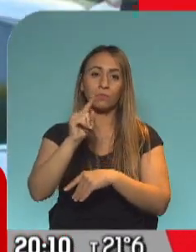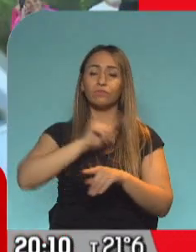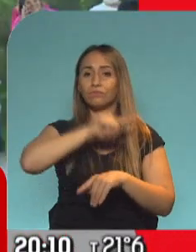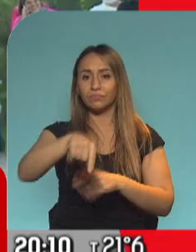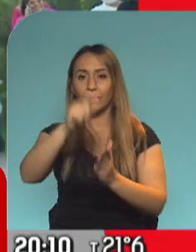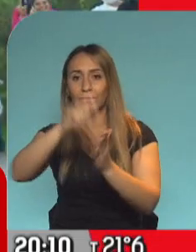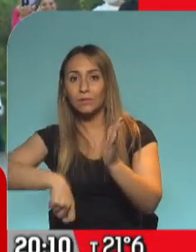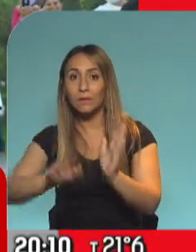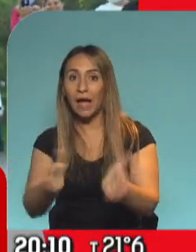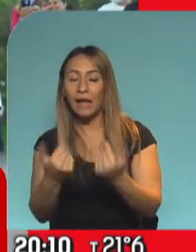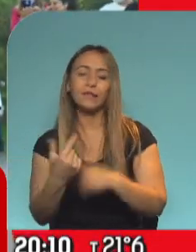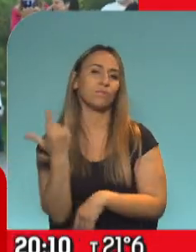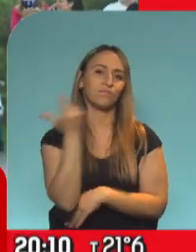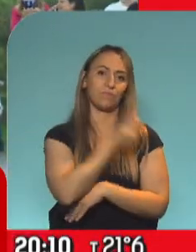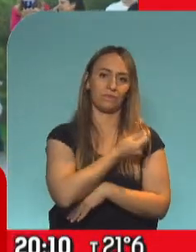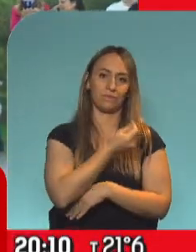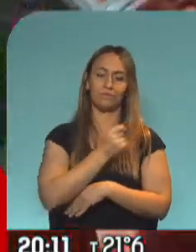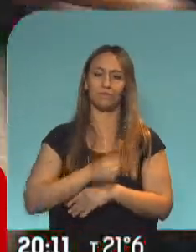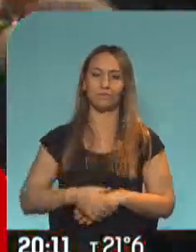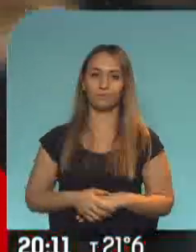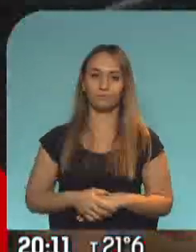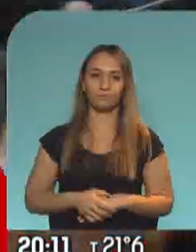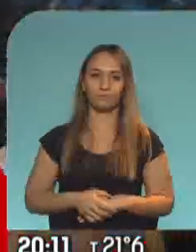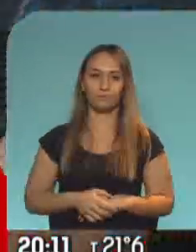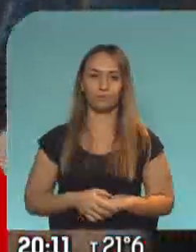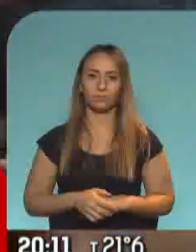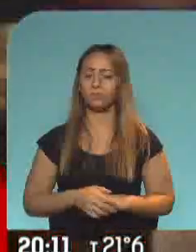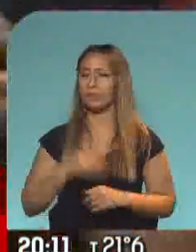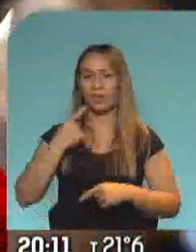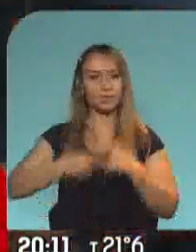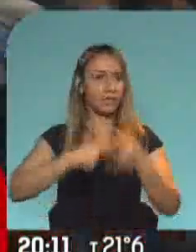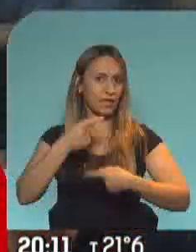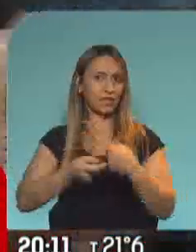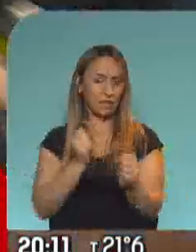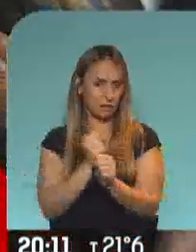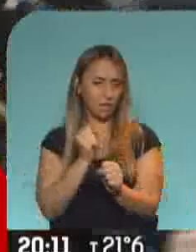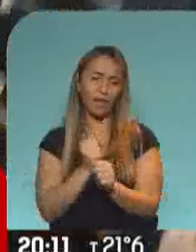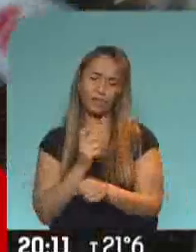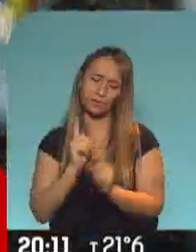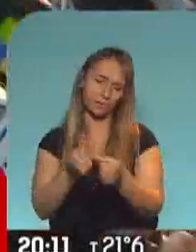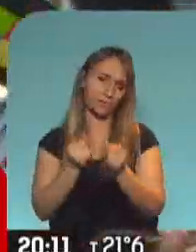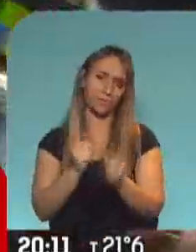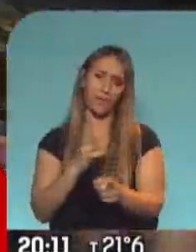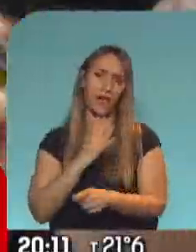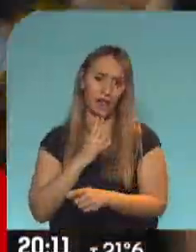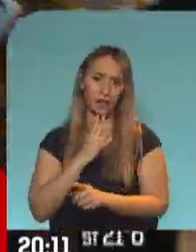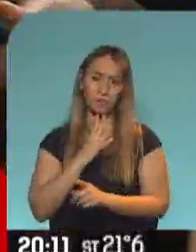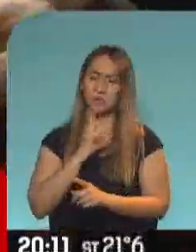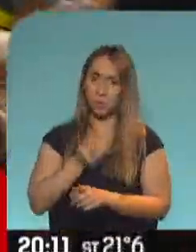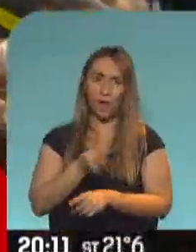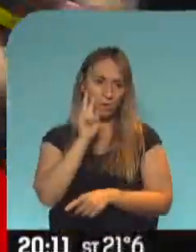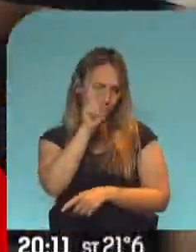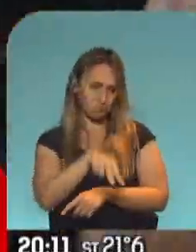retiró y esto fue lo que dijo en declaraciones muy bien quiero agradecer a todos ustedes